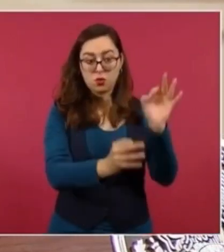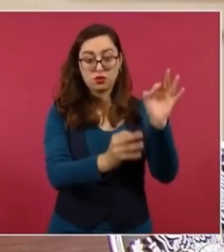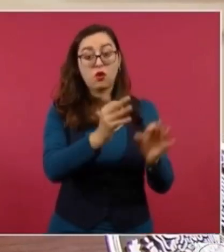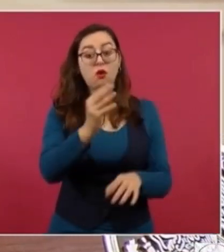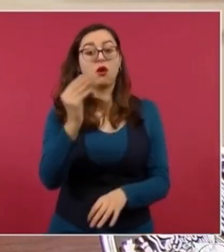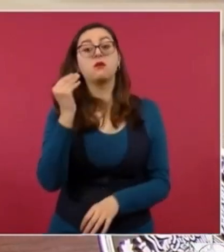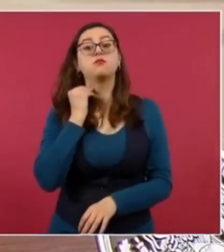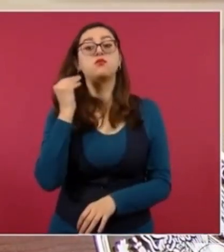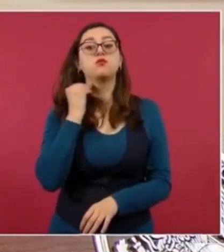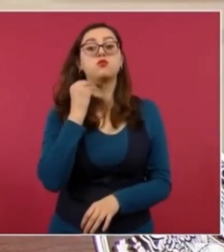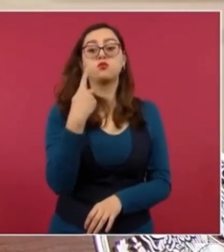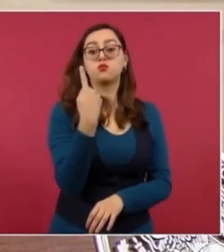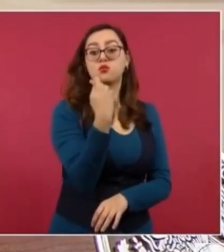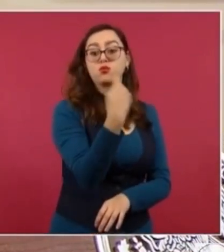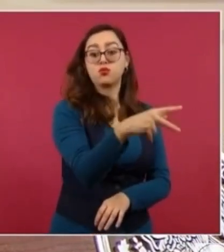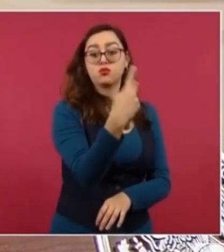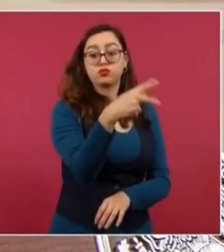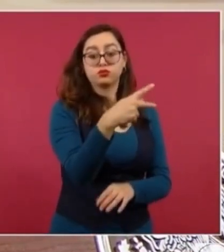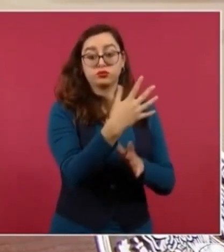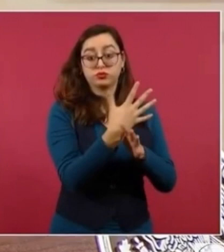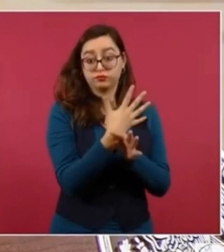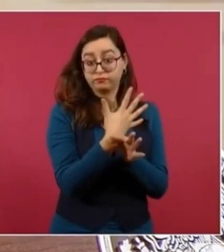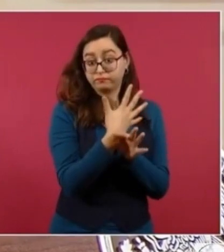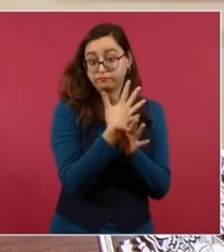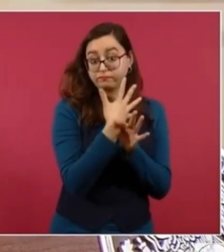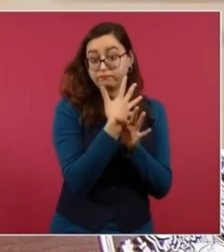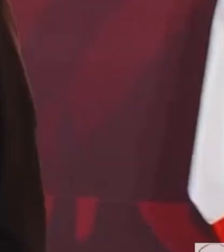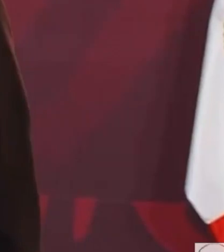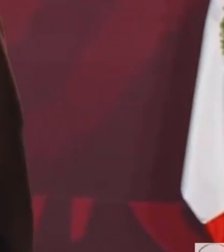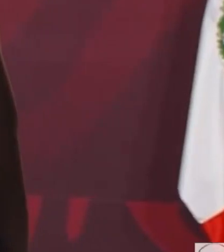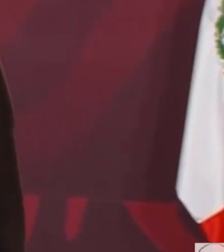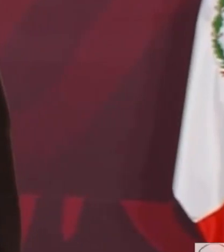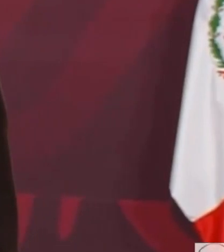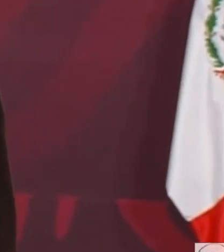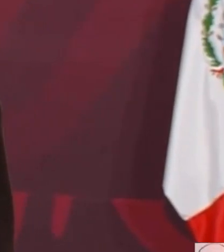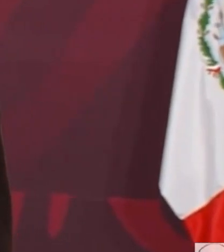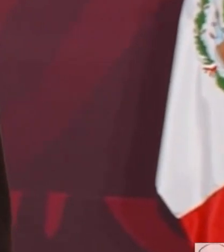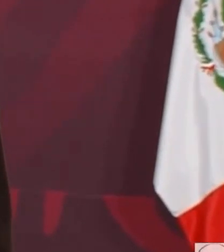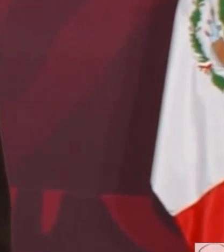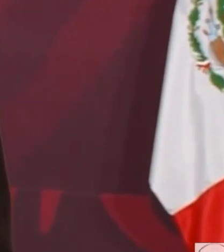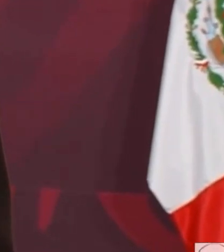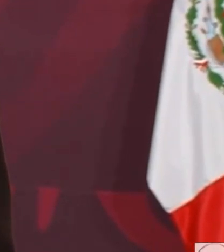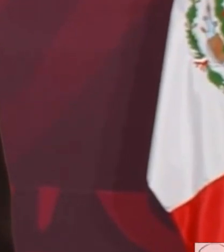argumentando de que no correspondía presentar allá la denuncia,